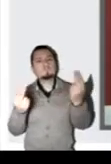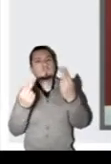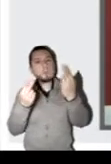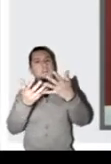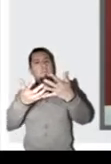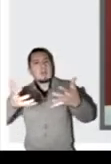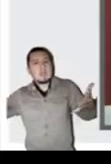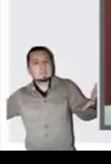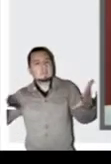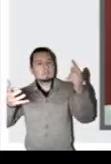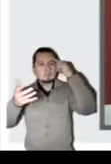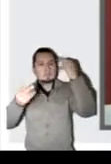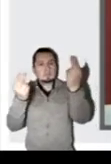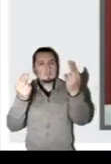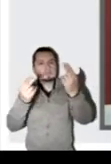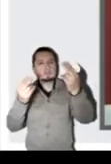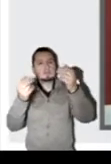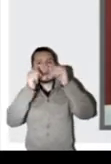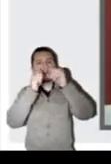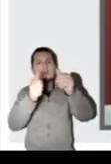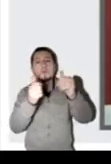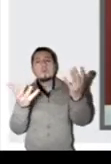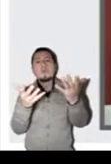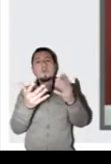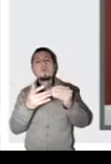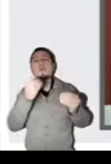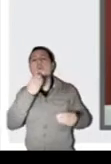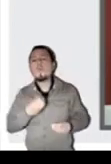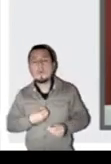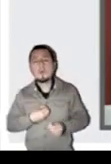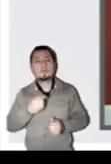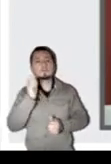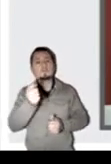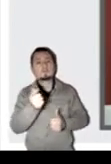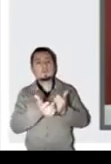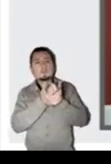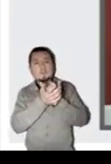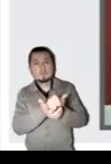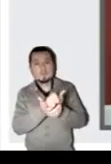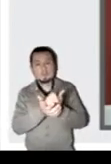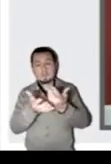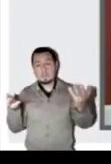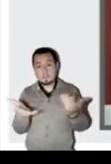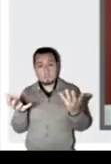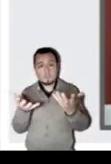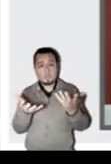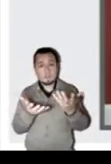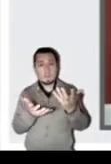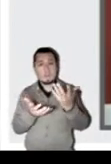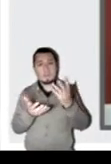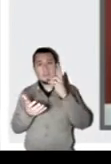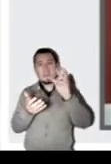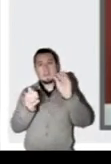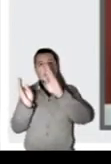nos habían dejado digamos sin atender el compromiso que habían hecho para poder financiar me voy rápido